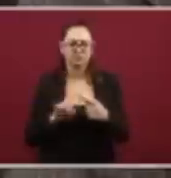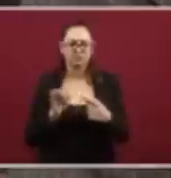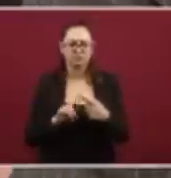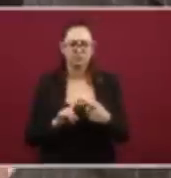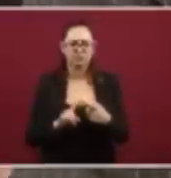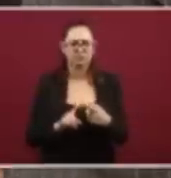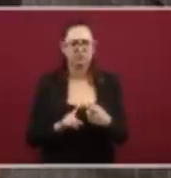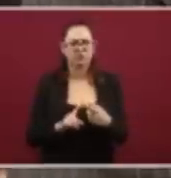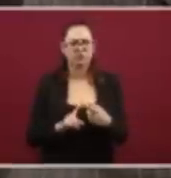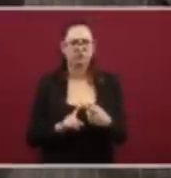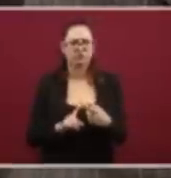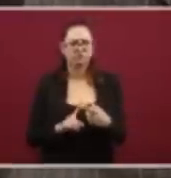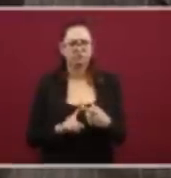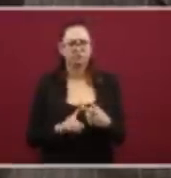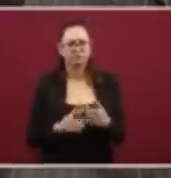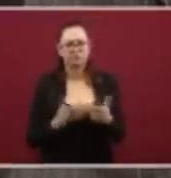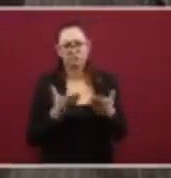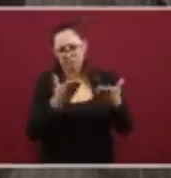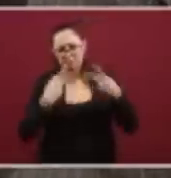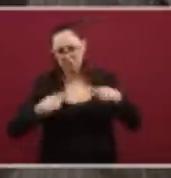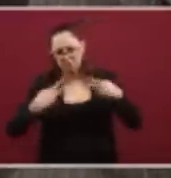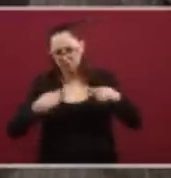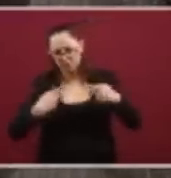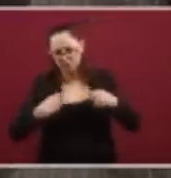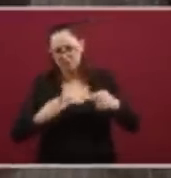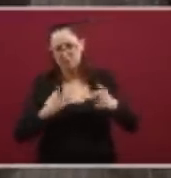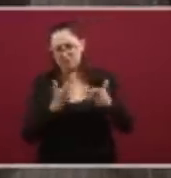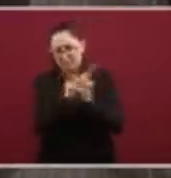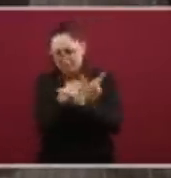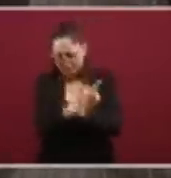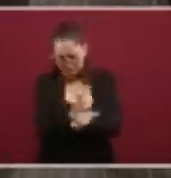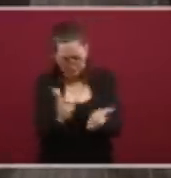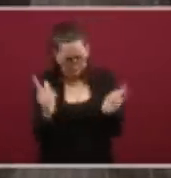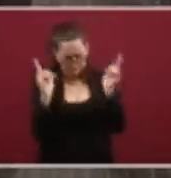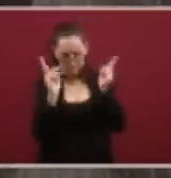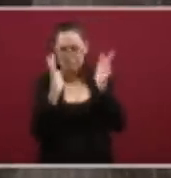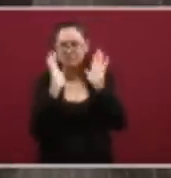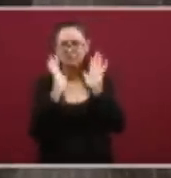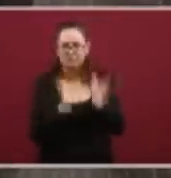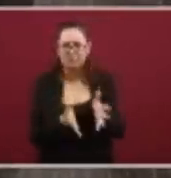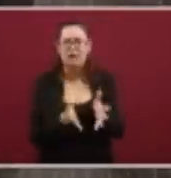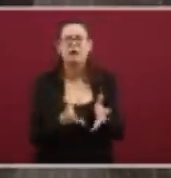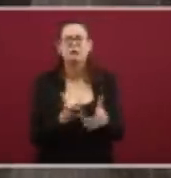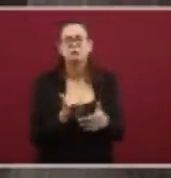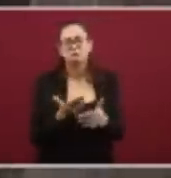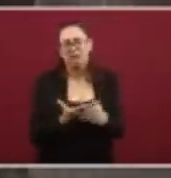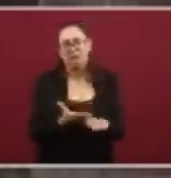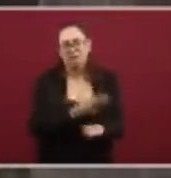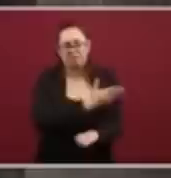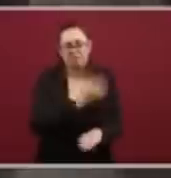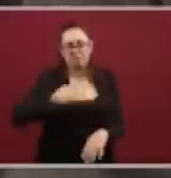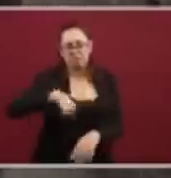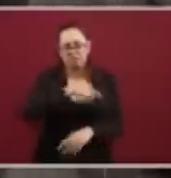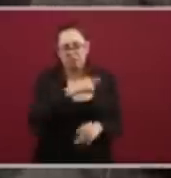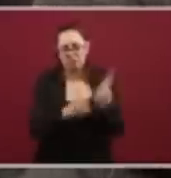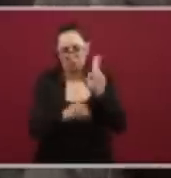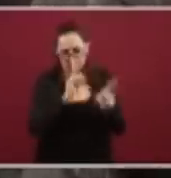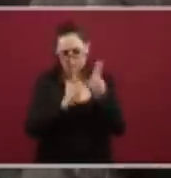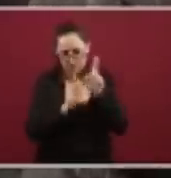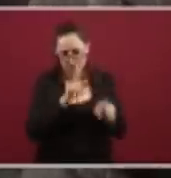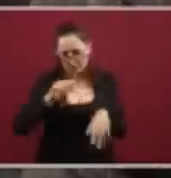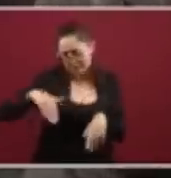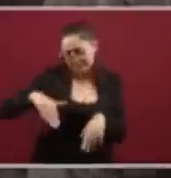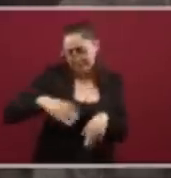liberados previamente desde luego que es encomiable que se haya hecho esfuerzos por liberarlos estaban